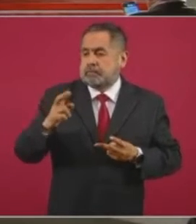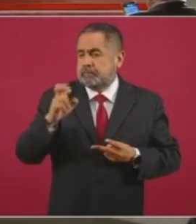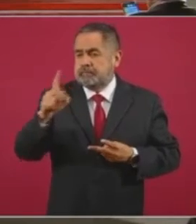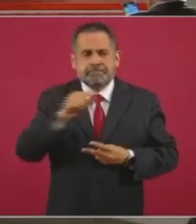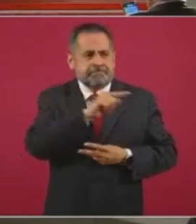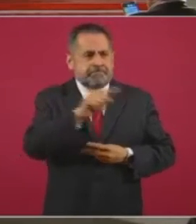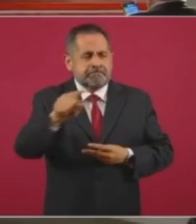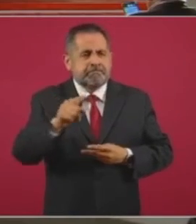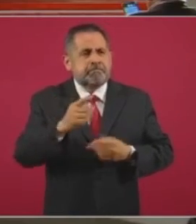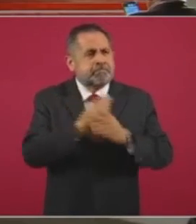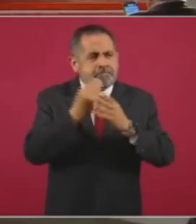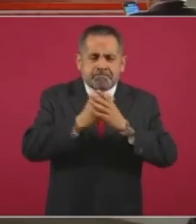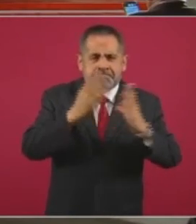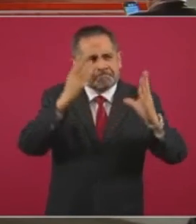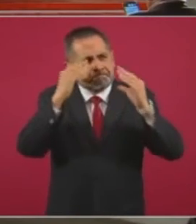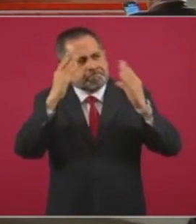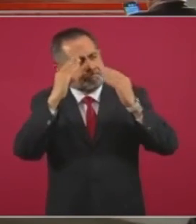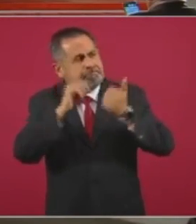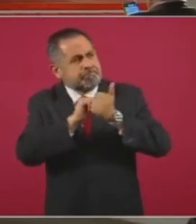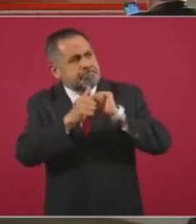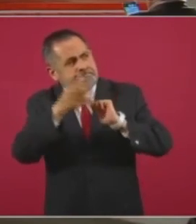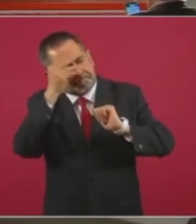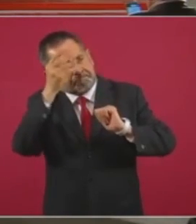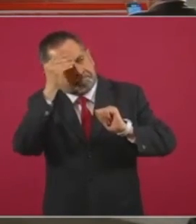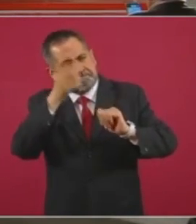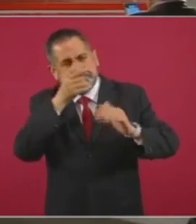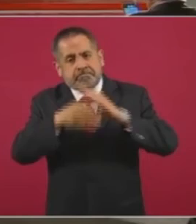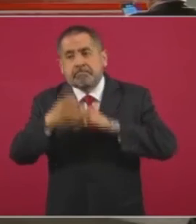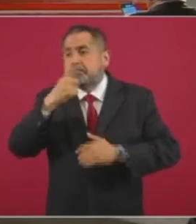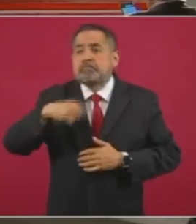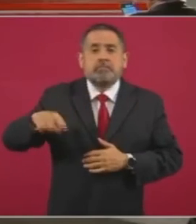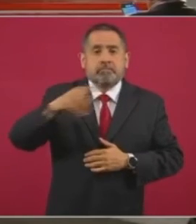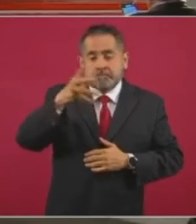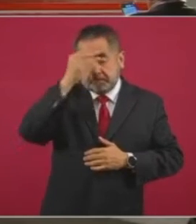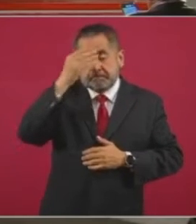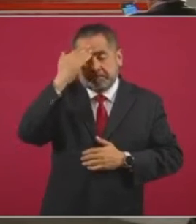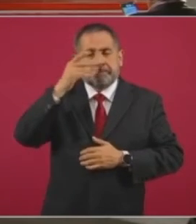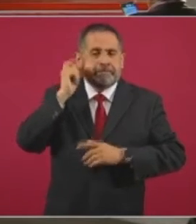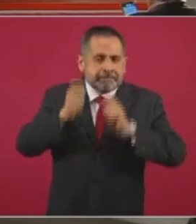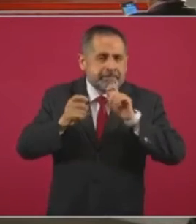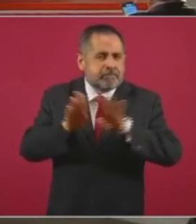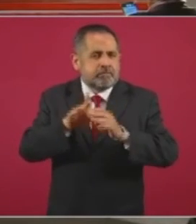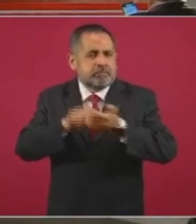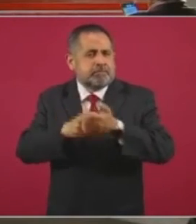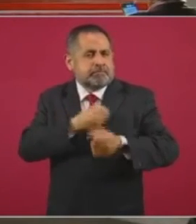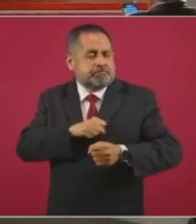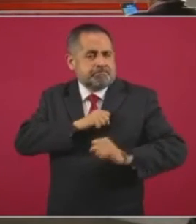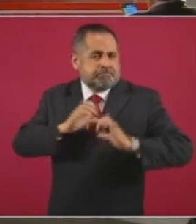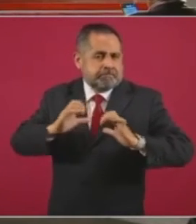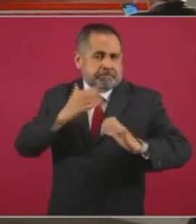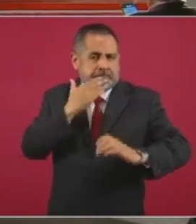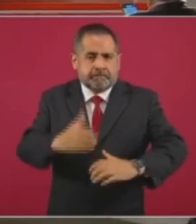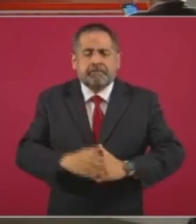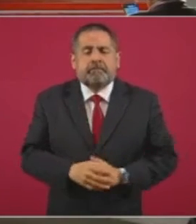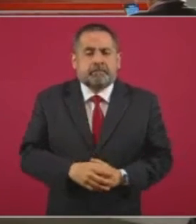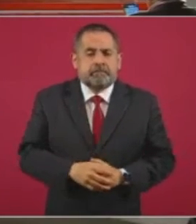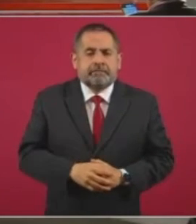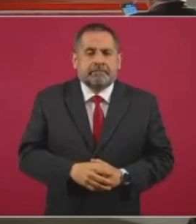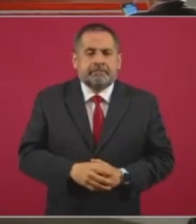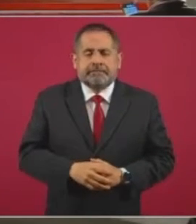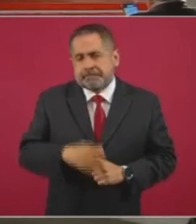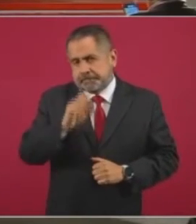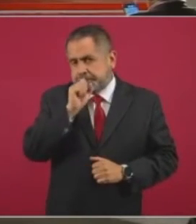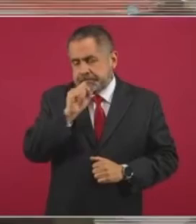un curso dirigido a los servicios de salud al respecto. Y también es